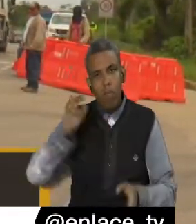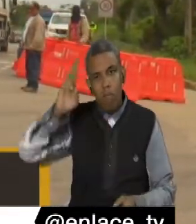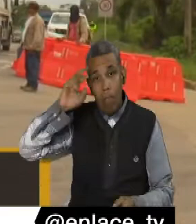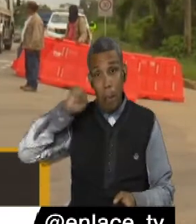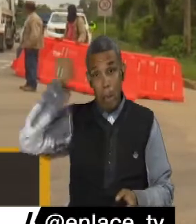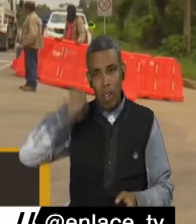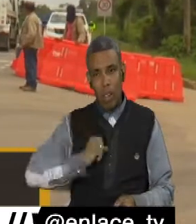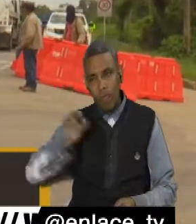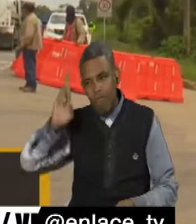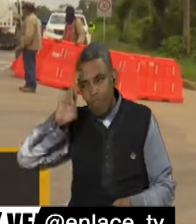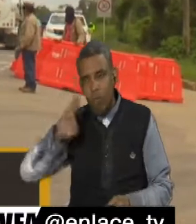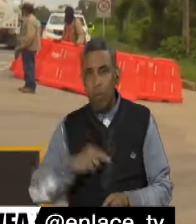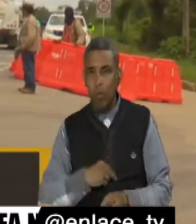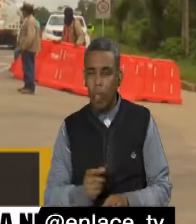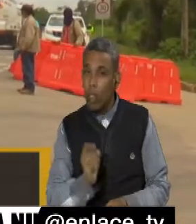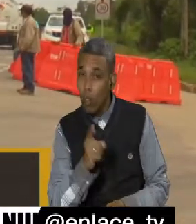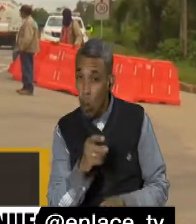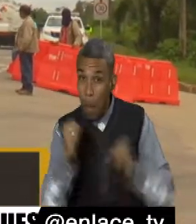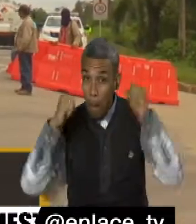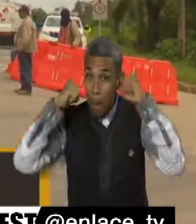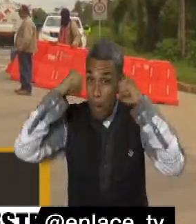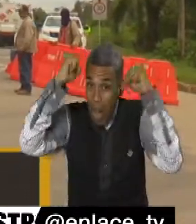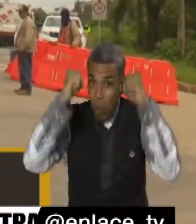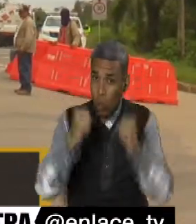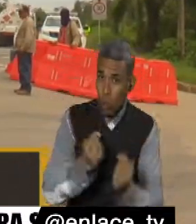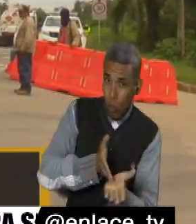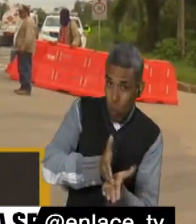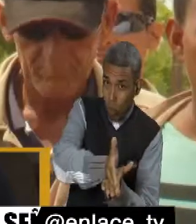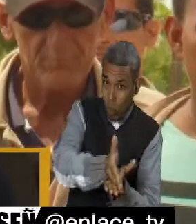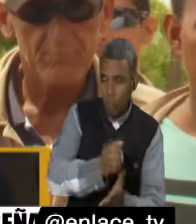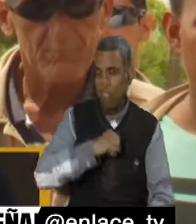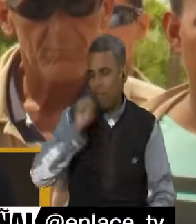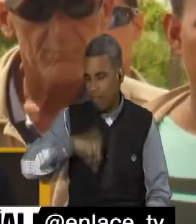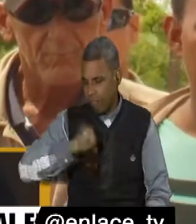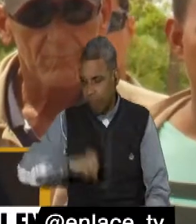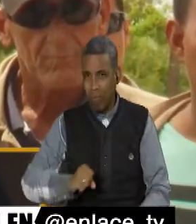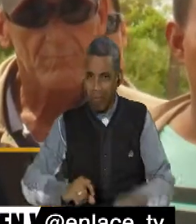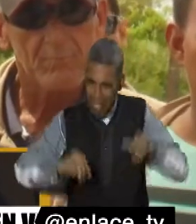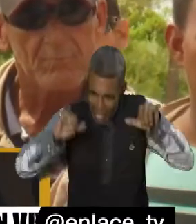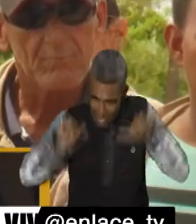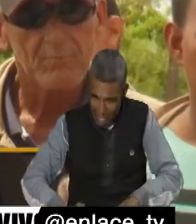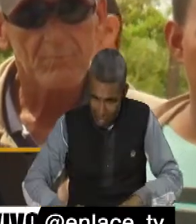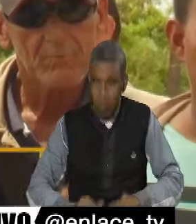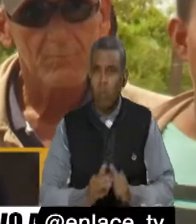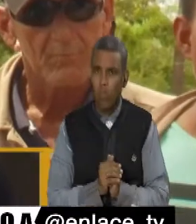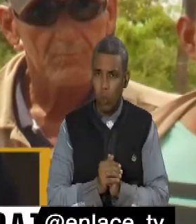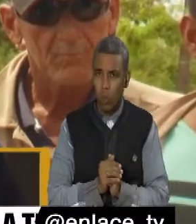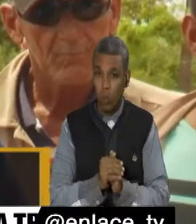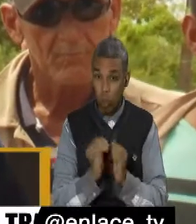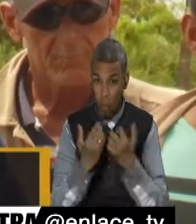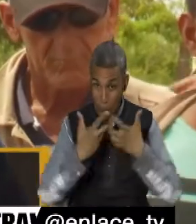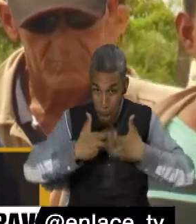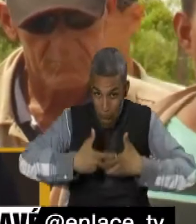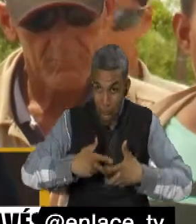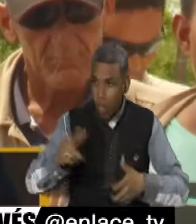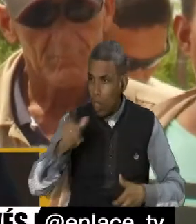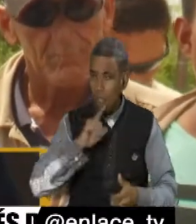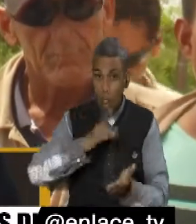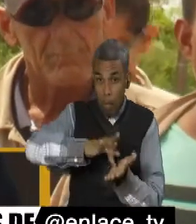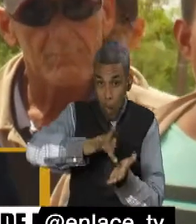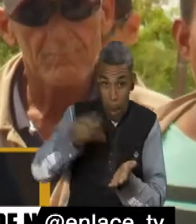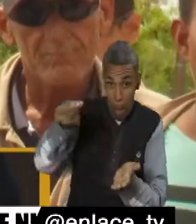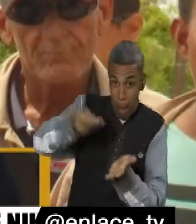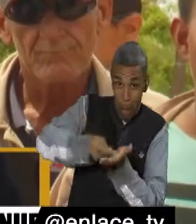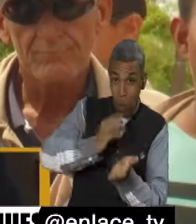protesta sigue. Mientras tanto la protesta continuará en este sitio y nos mantendremos hasta que no haya una solución por parte